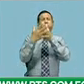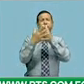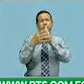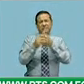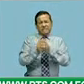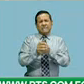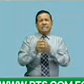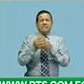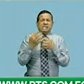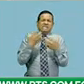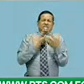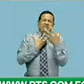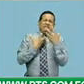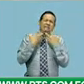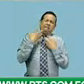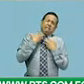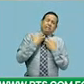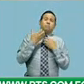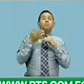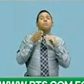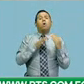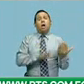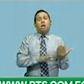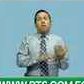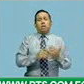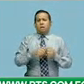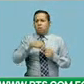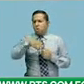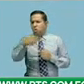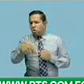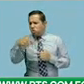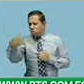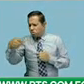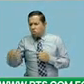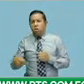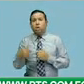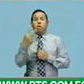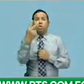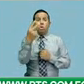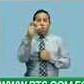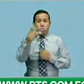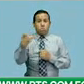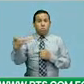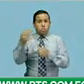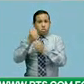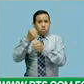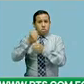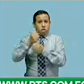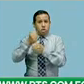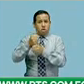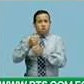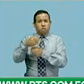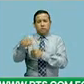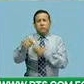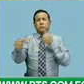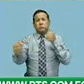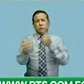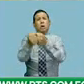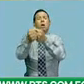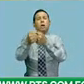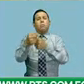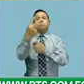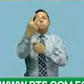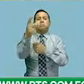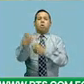fierros retorcidos. Y las víctimas mortales fueron varias, entre ellas dos trabajadores de la empresa de carrocerías donde se impactó el camión.